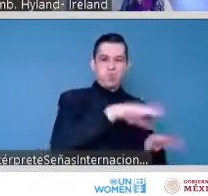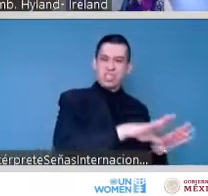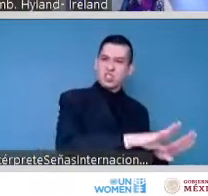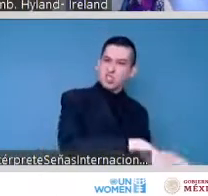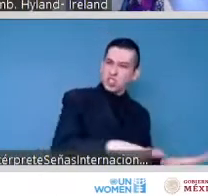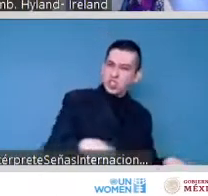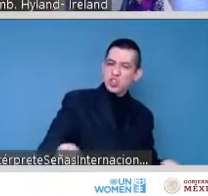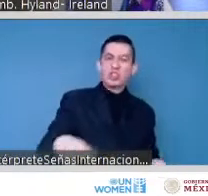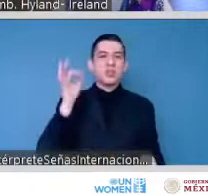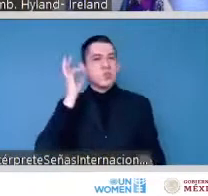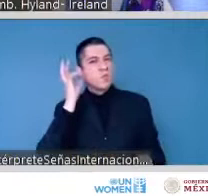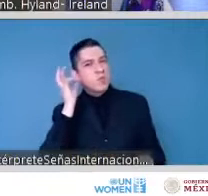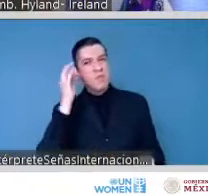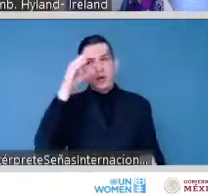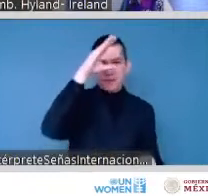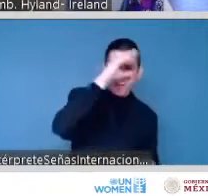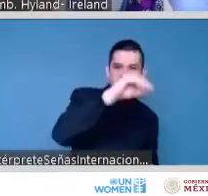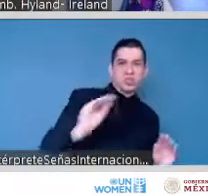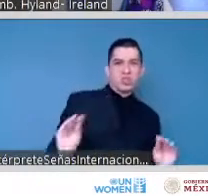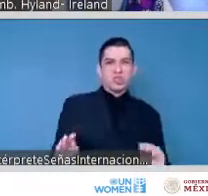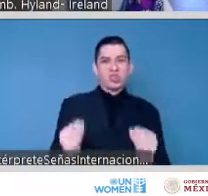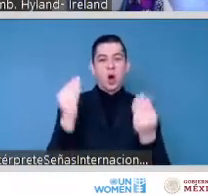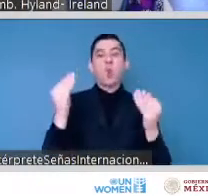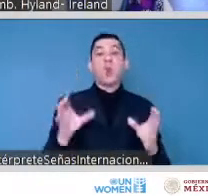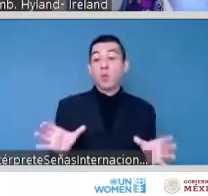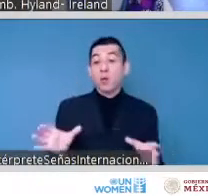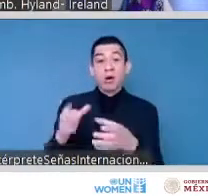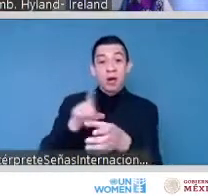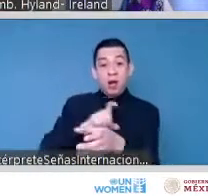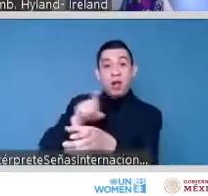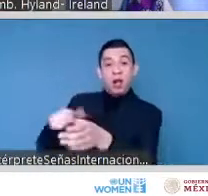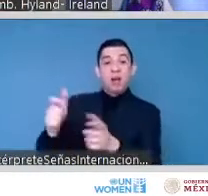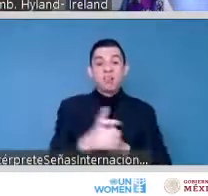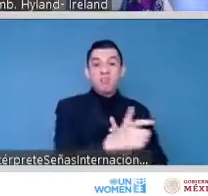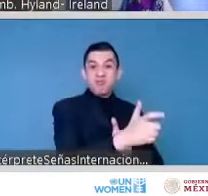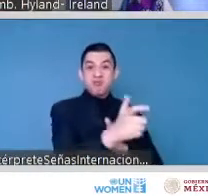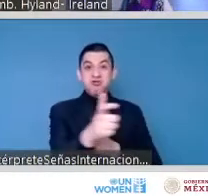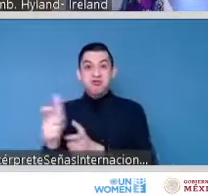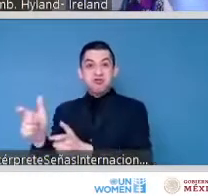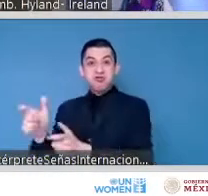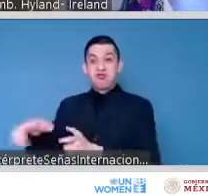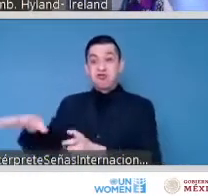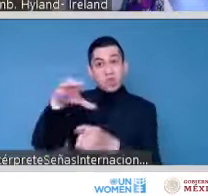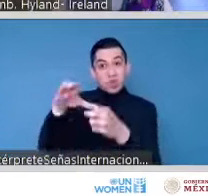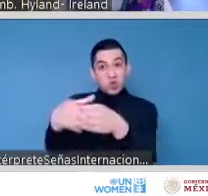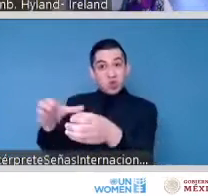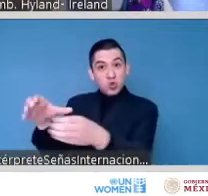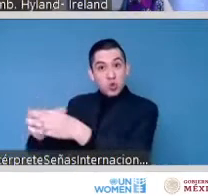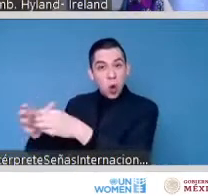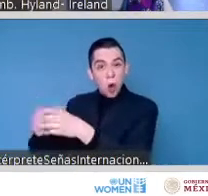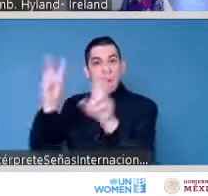y jóvenes a los grupos armados ilegales, llámense disidencias o grupos delincuenciales. También a